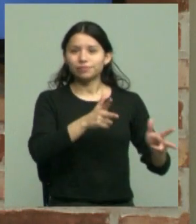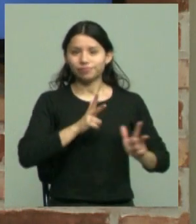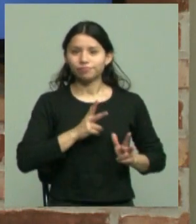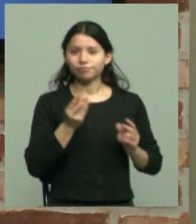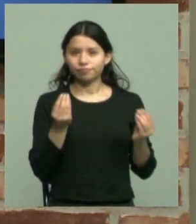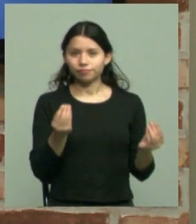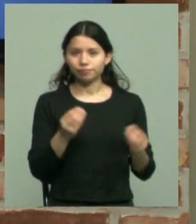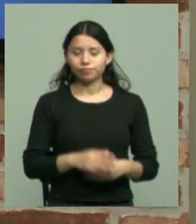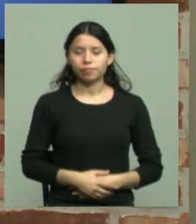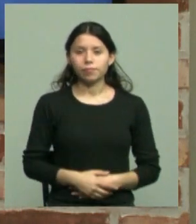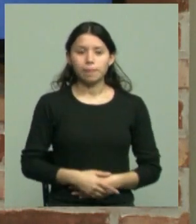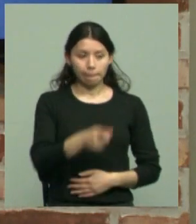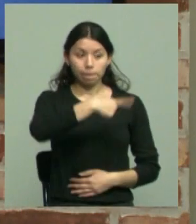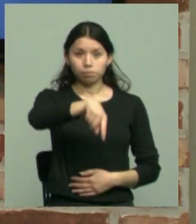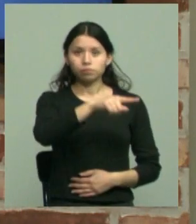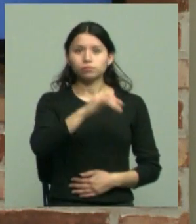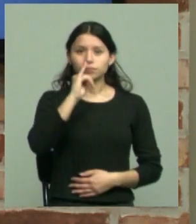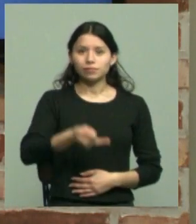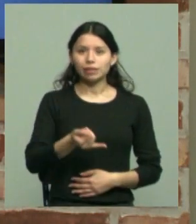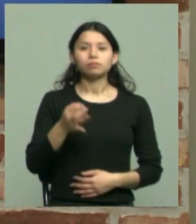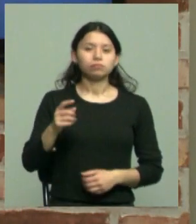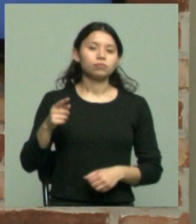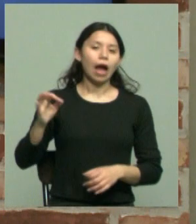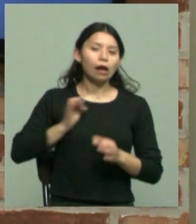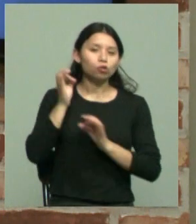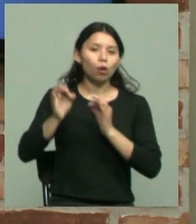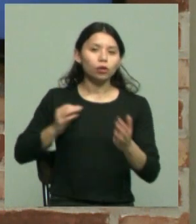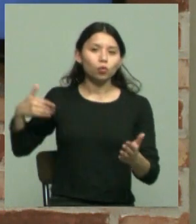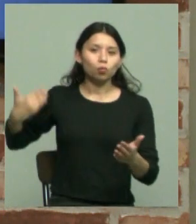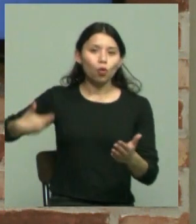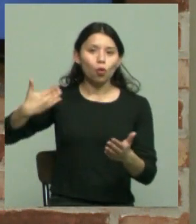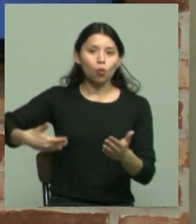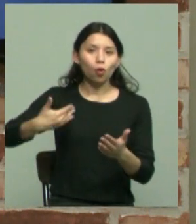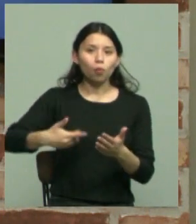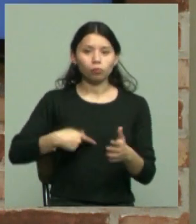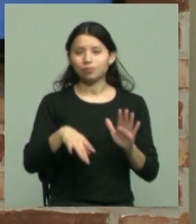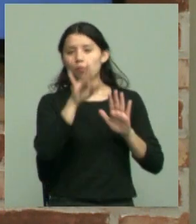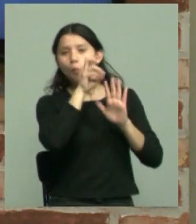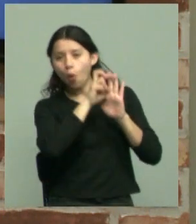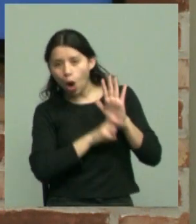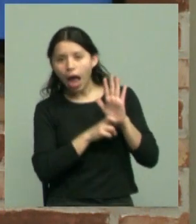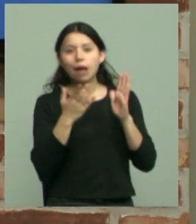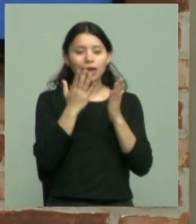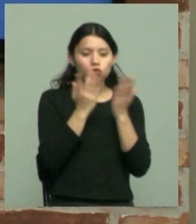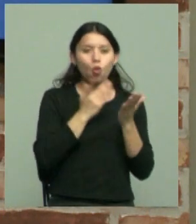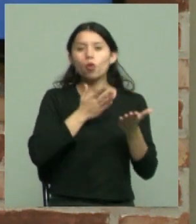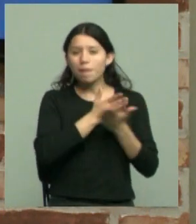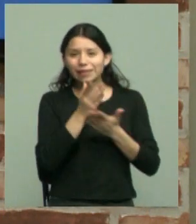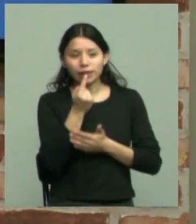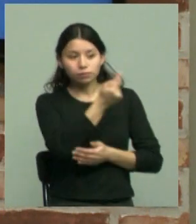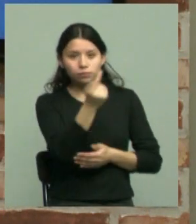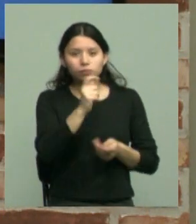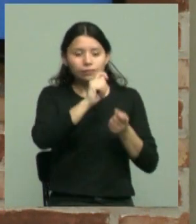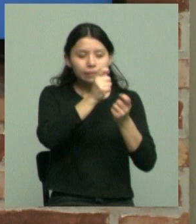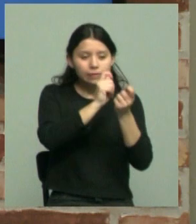que ellos han ido actualizando sus currículas a lo largo de los años, sobre todo actualizando, porque en algunas unidades académicas o en algunas carreras los